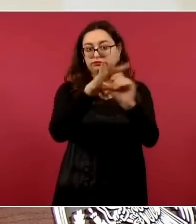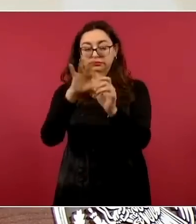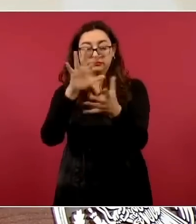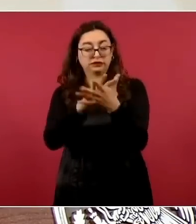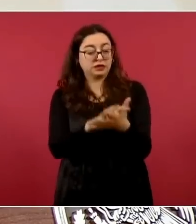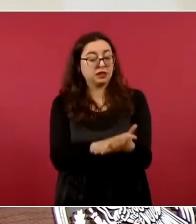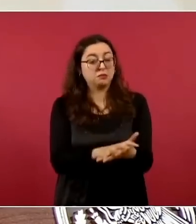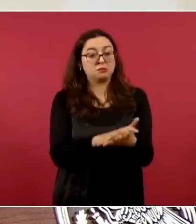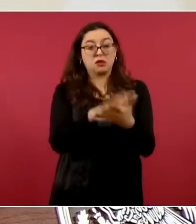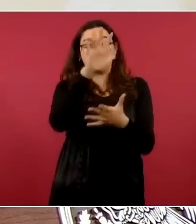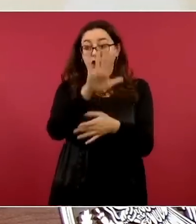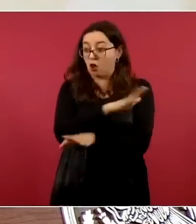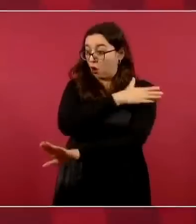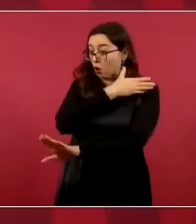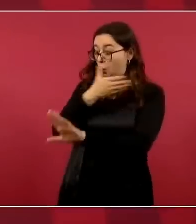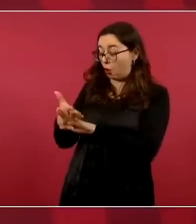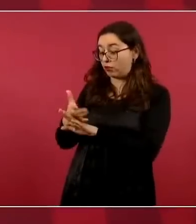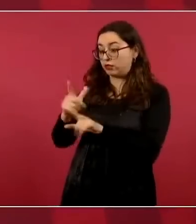con datos así,